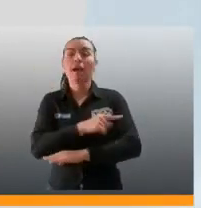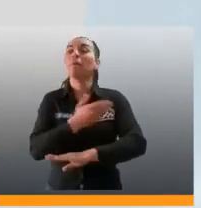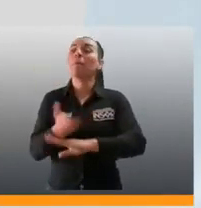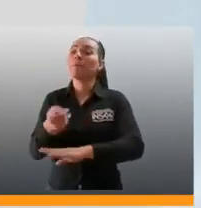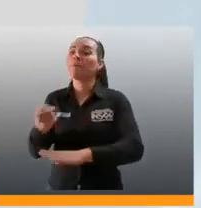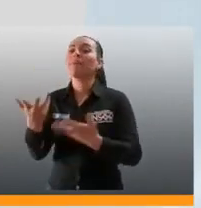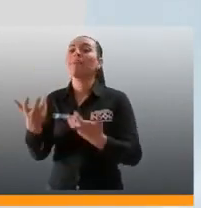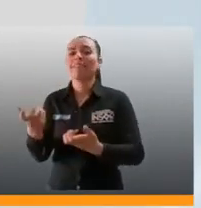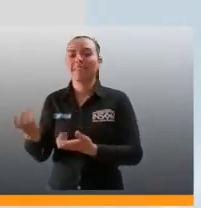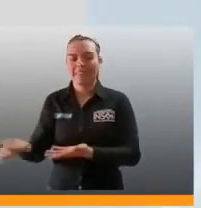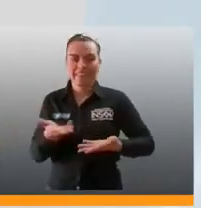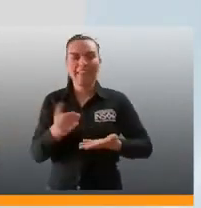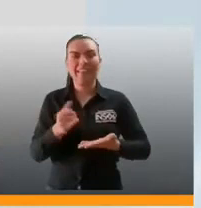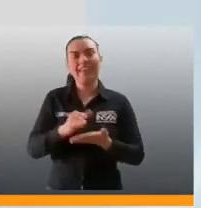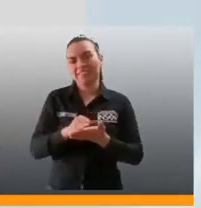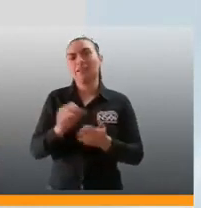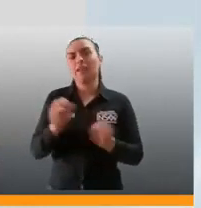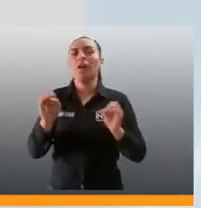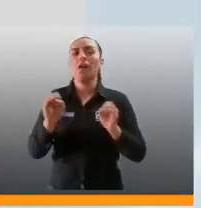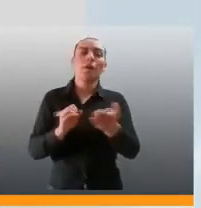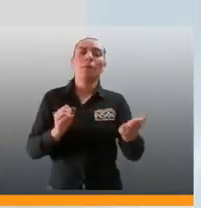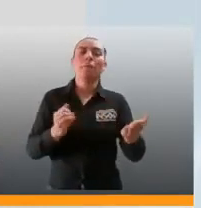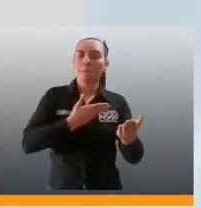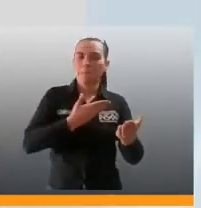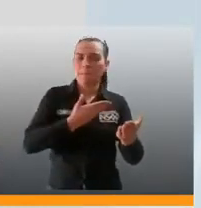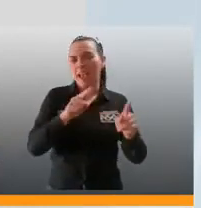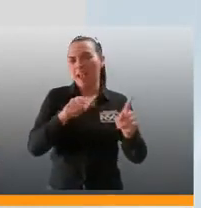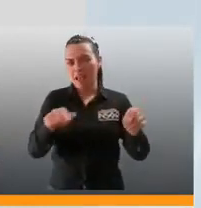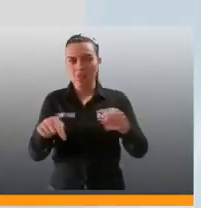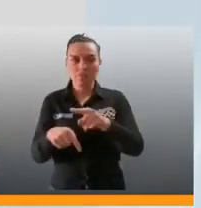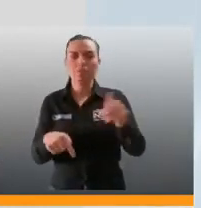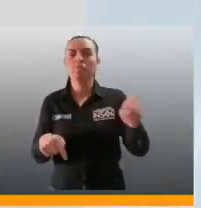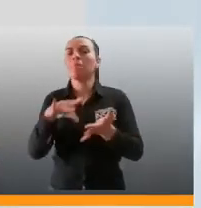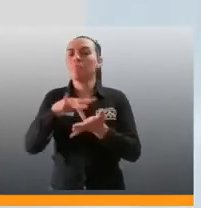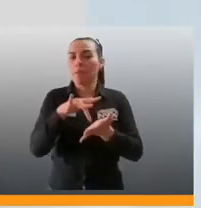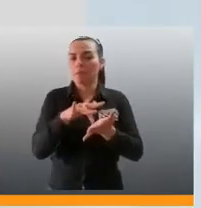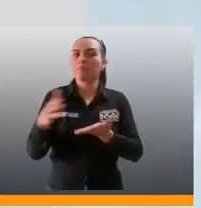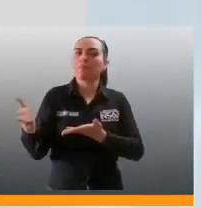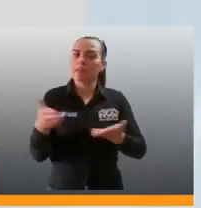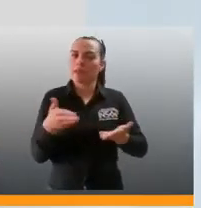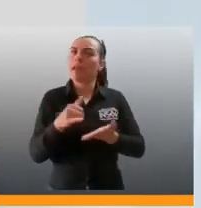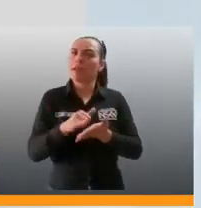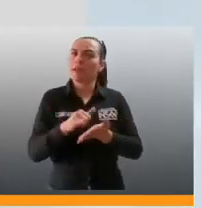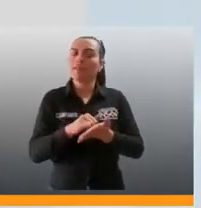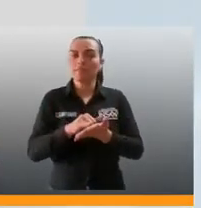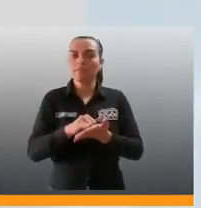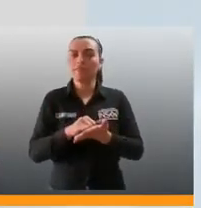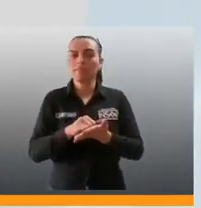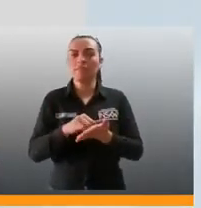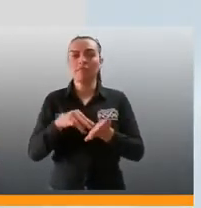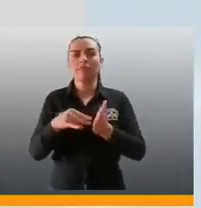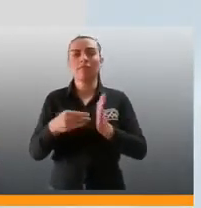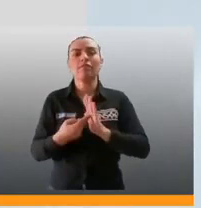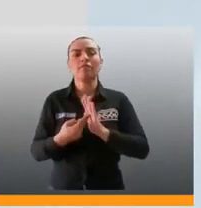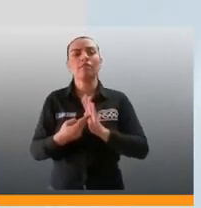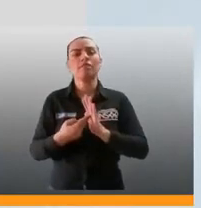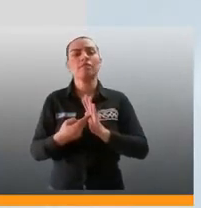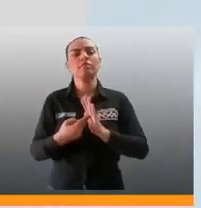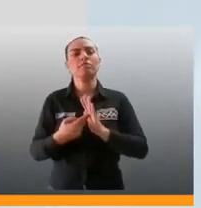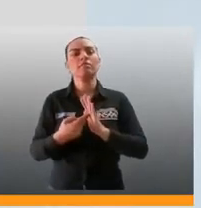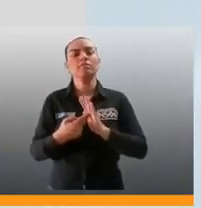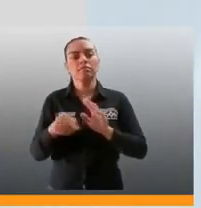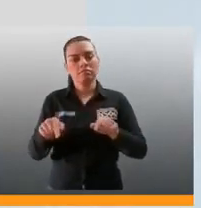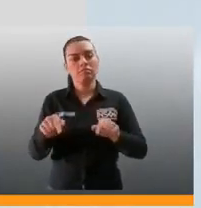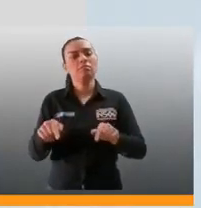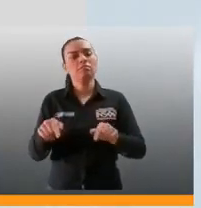también participando allí y poniendo, digamos, sobre la mesa como esas situaciones que